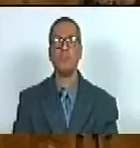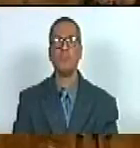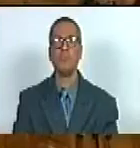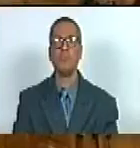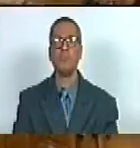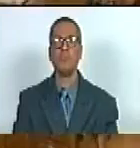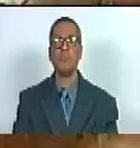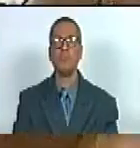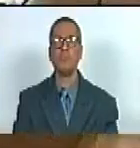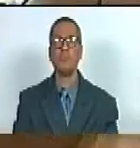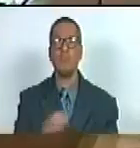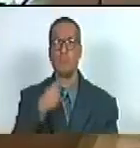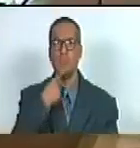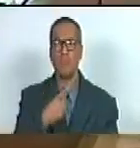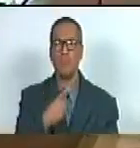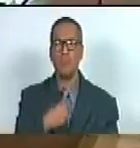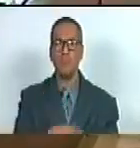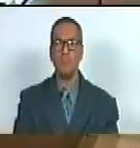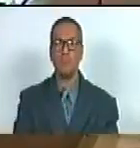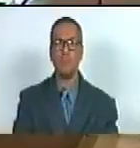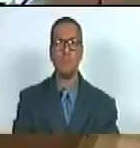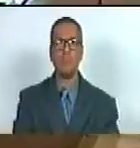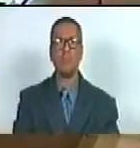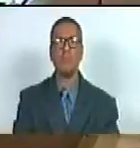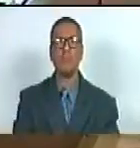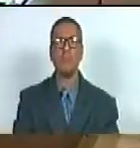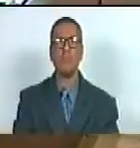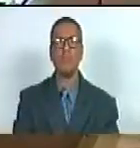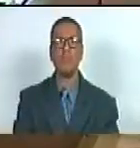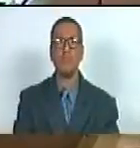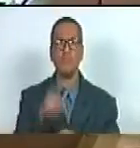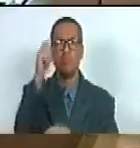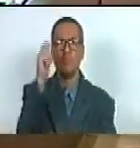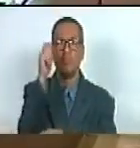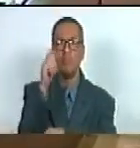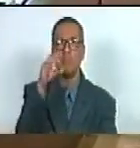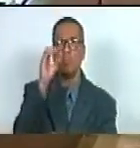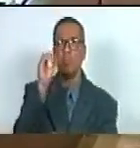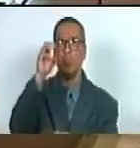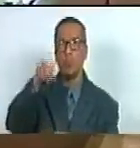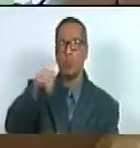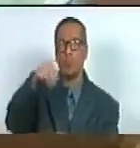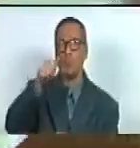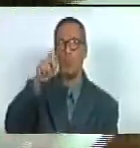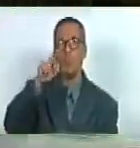déjenme el derecho de palabra al diputado Omar Ávila